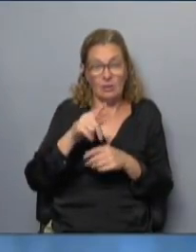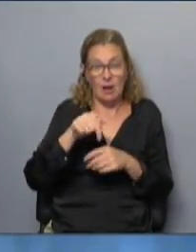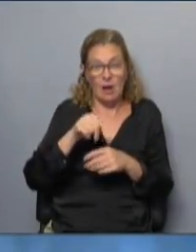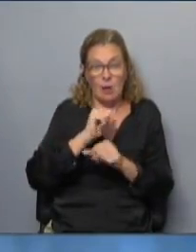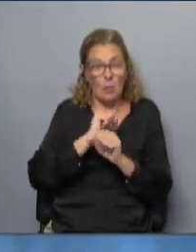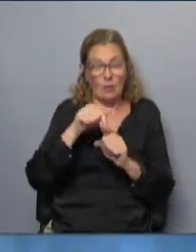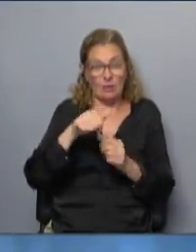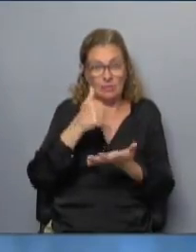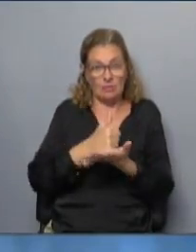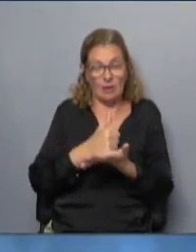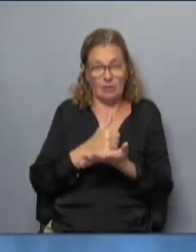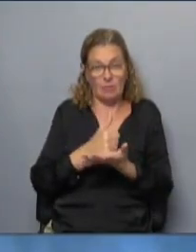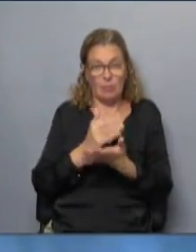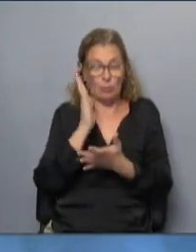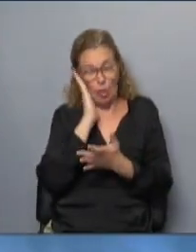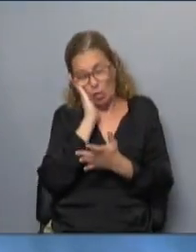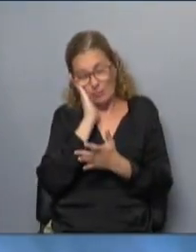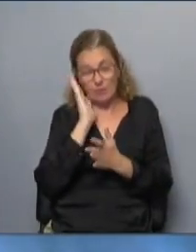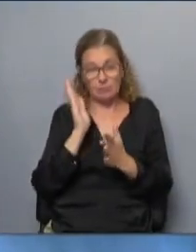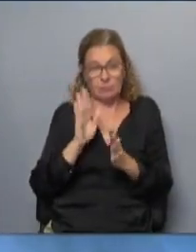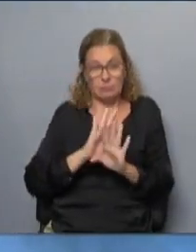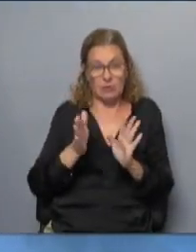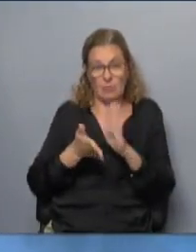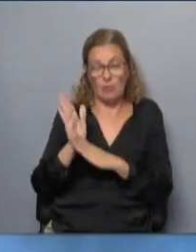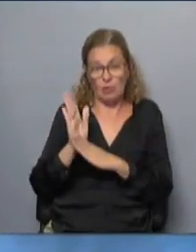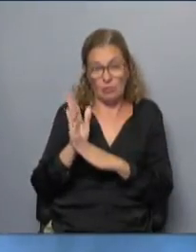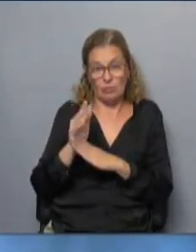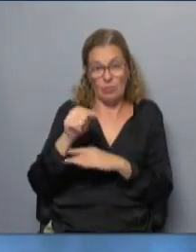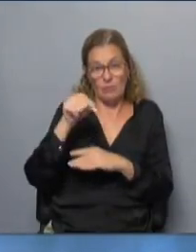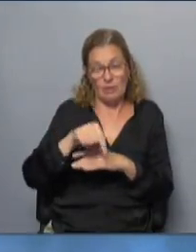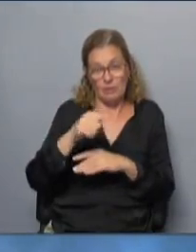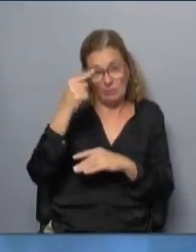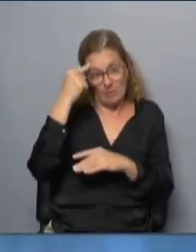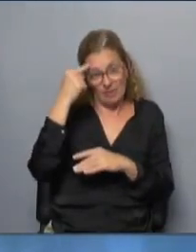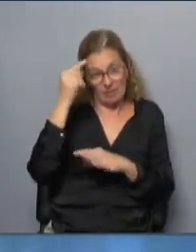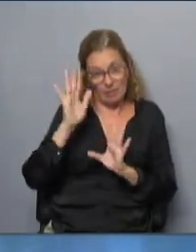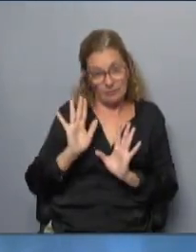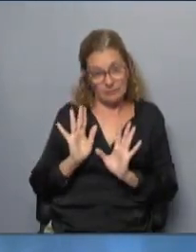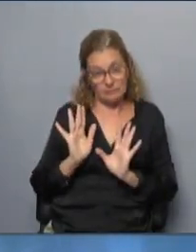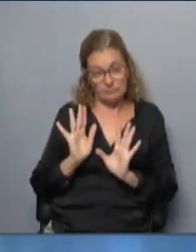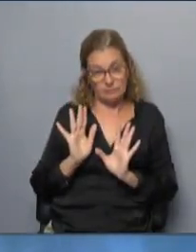porque cumplir me ha puesto a dormir email y sal no organiza cumplir venís a pensar